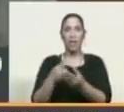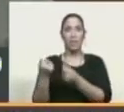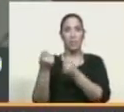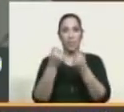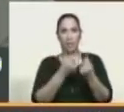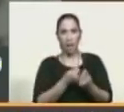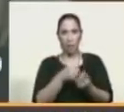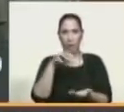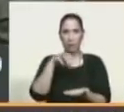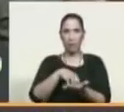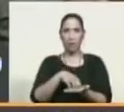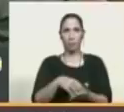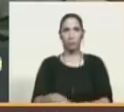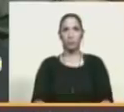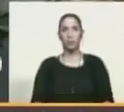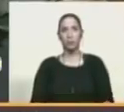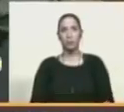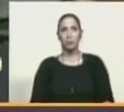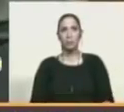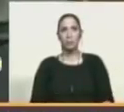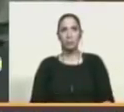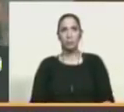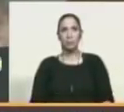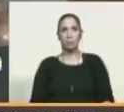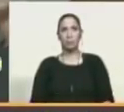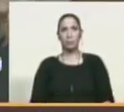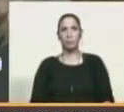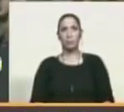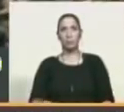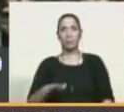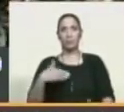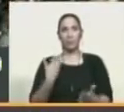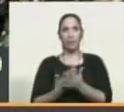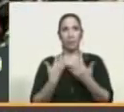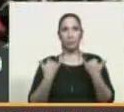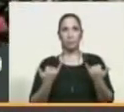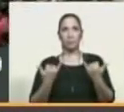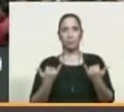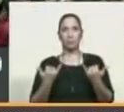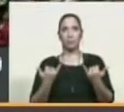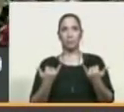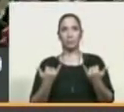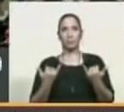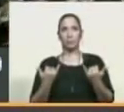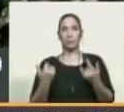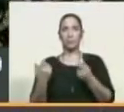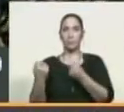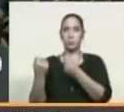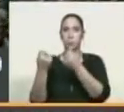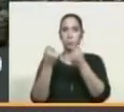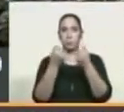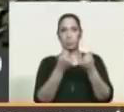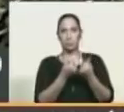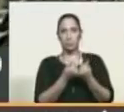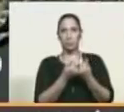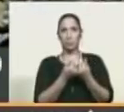Fíjense que hasta ahora, recalco esto, la plata que se